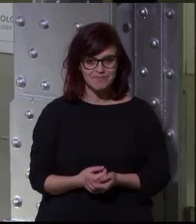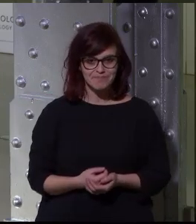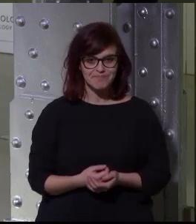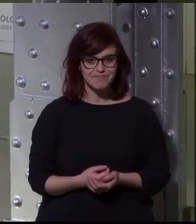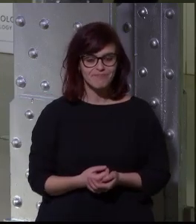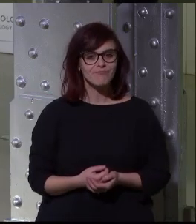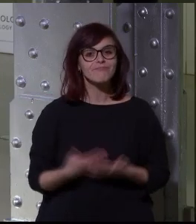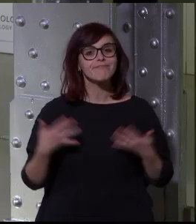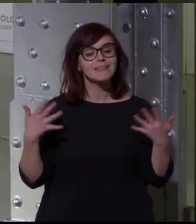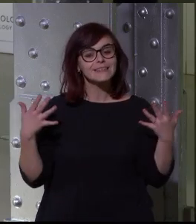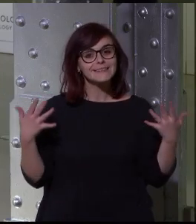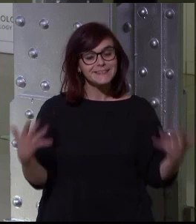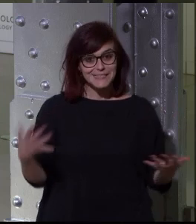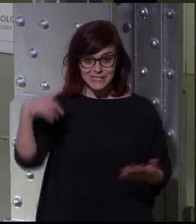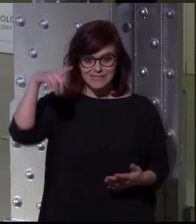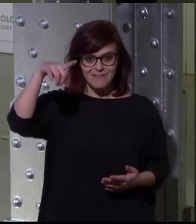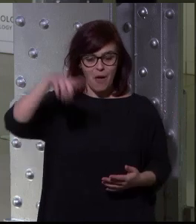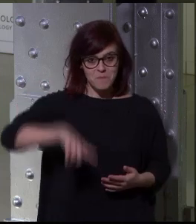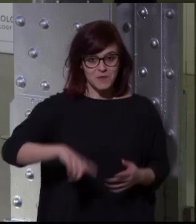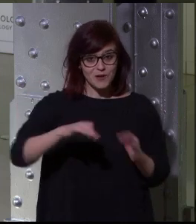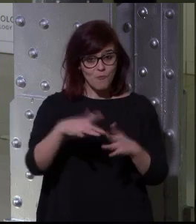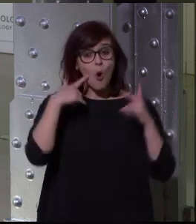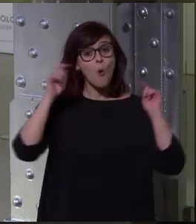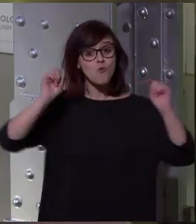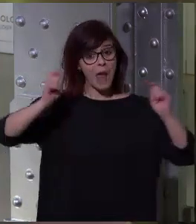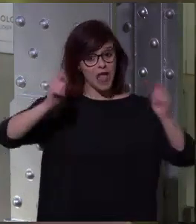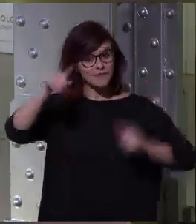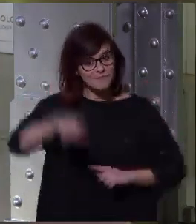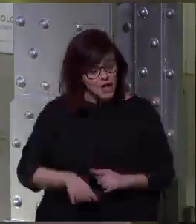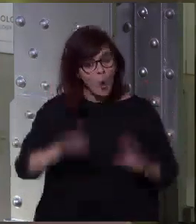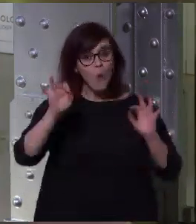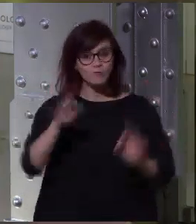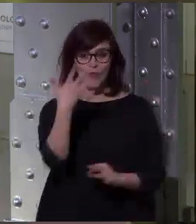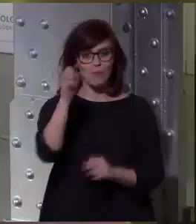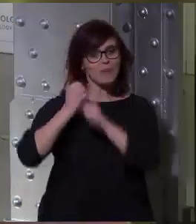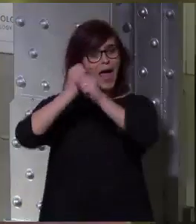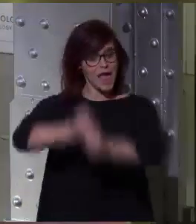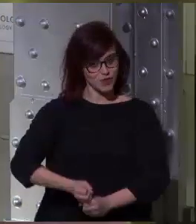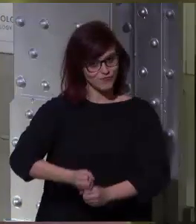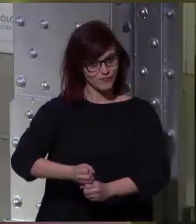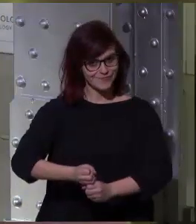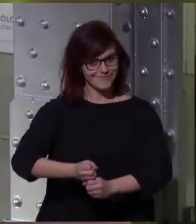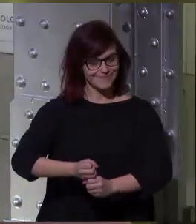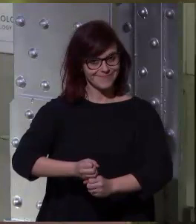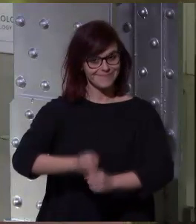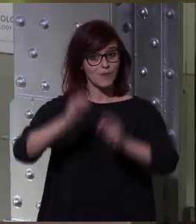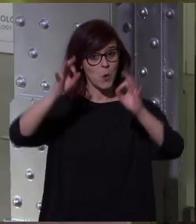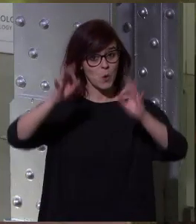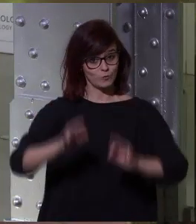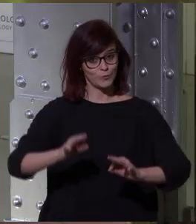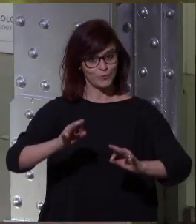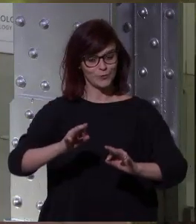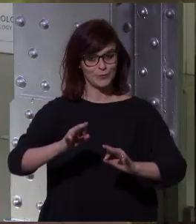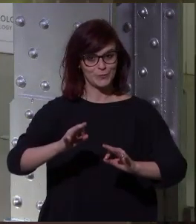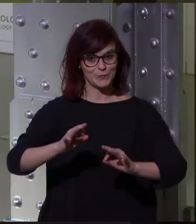WWF está de cumpleaños este año porque hacemos ya 50 años